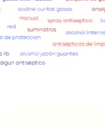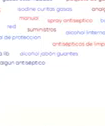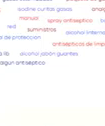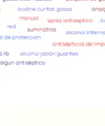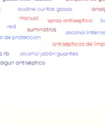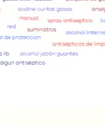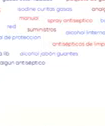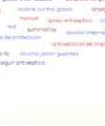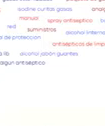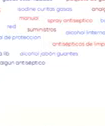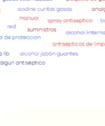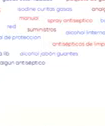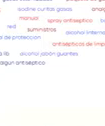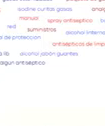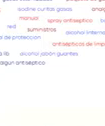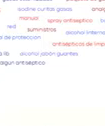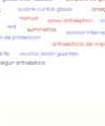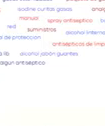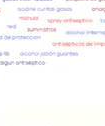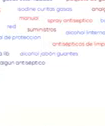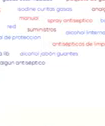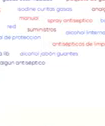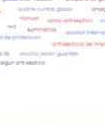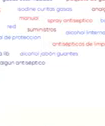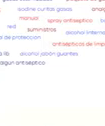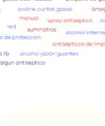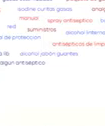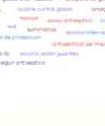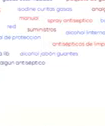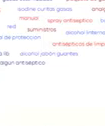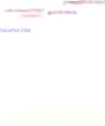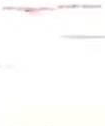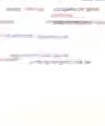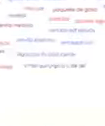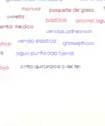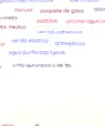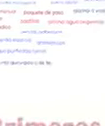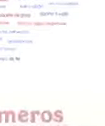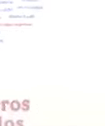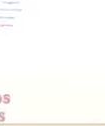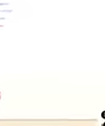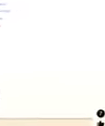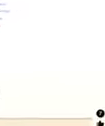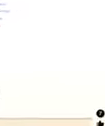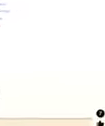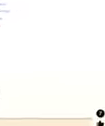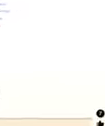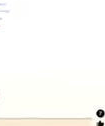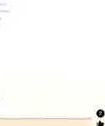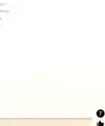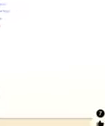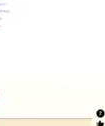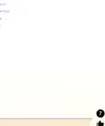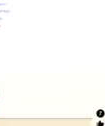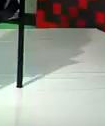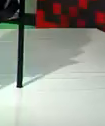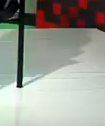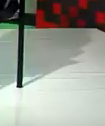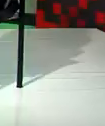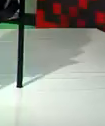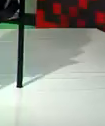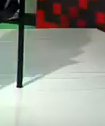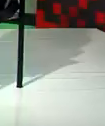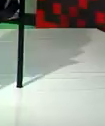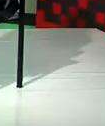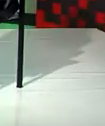abatelenguas, bueno, varias, cinta. ¿Crees que esto es lo único que debería de tener el botiquín básico o